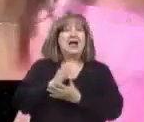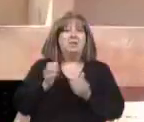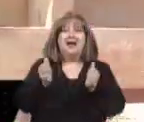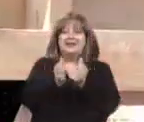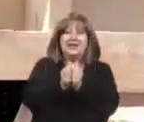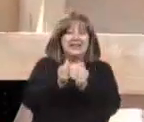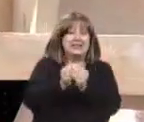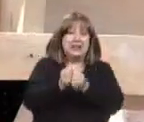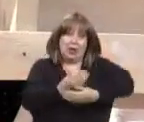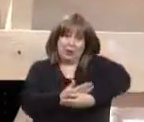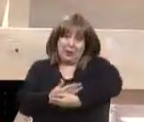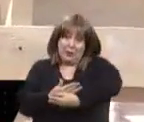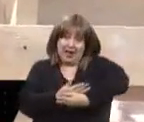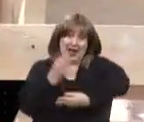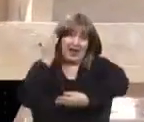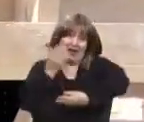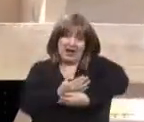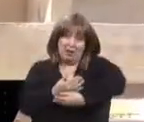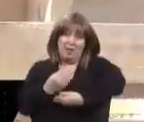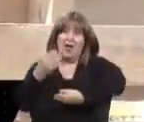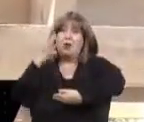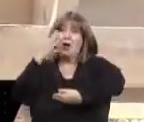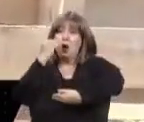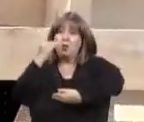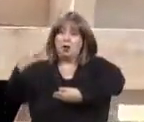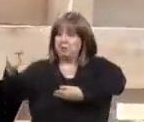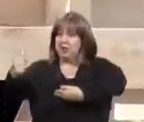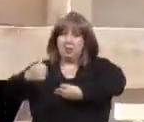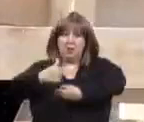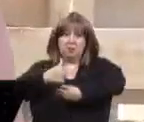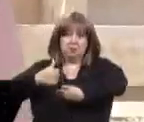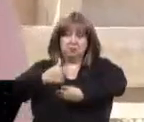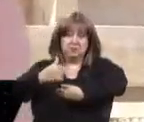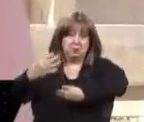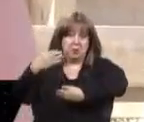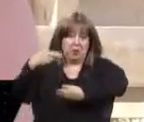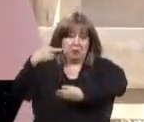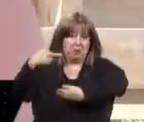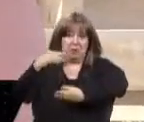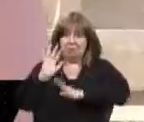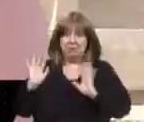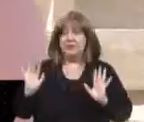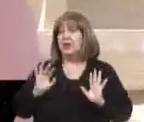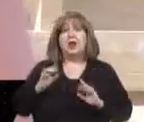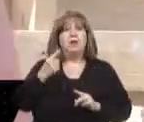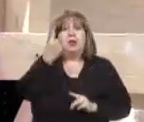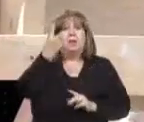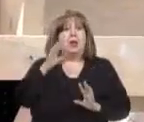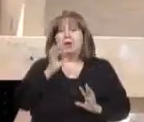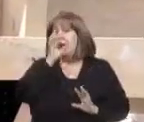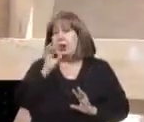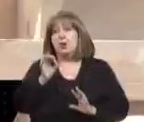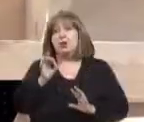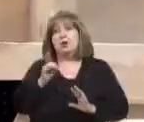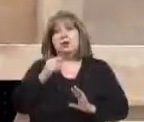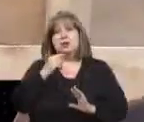estaba con el perro jugaba pero no nunca pensaron que la iba a morder no